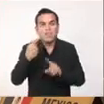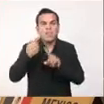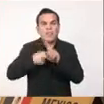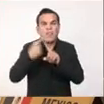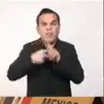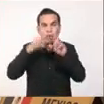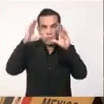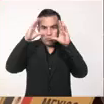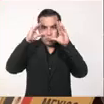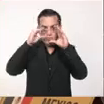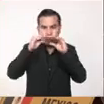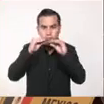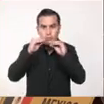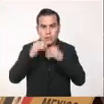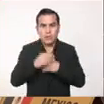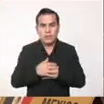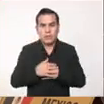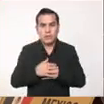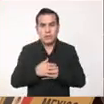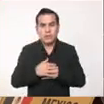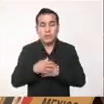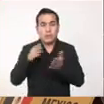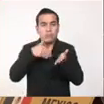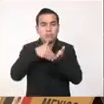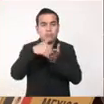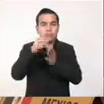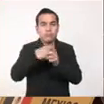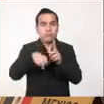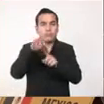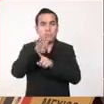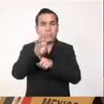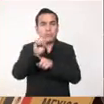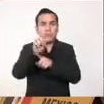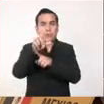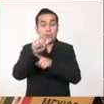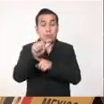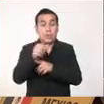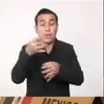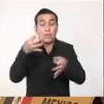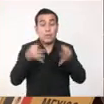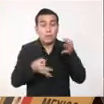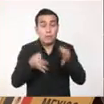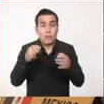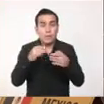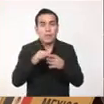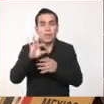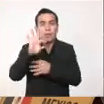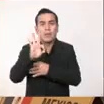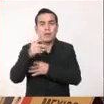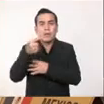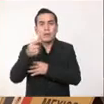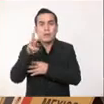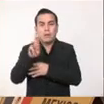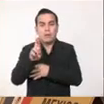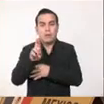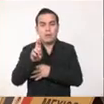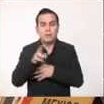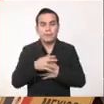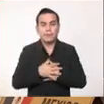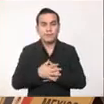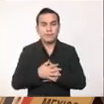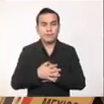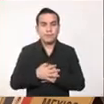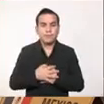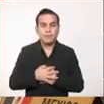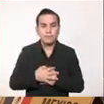sábado, la destitución de del poder máximo judicial y de un fiscal